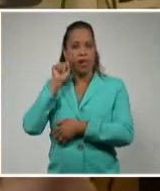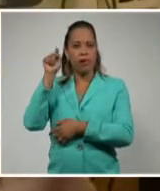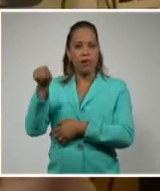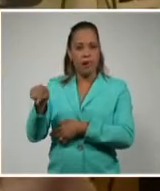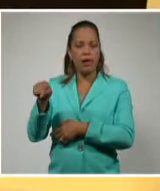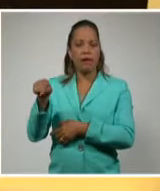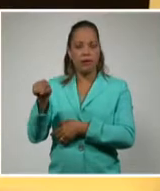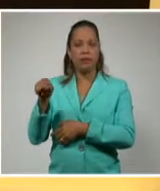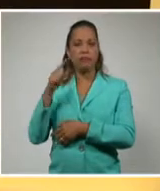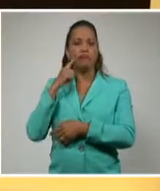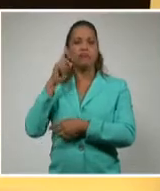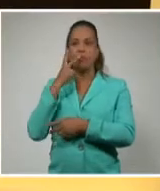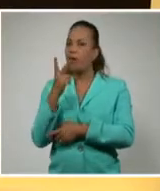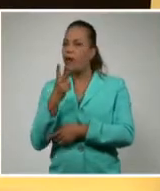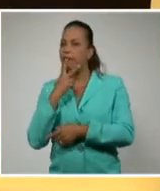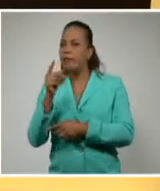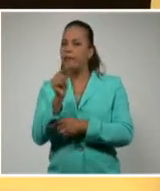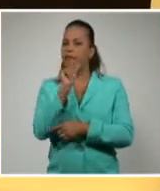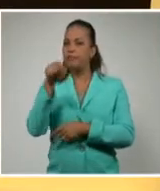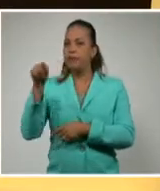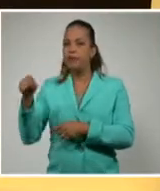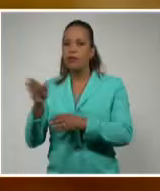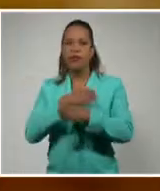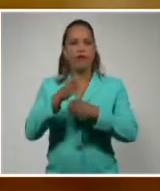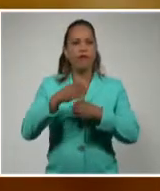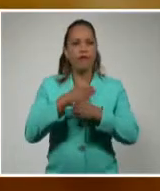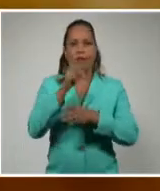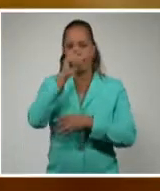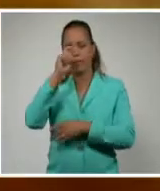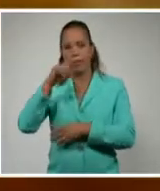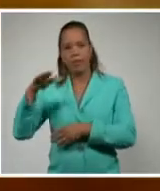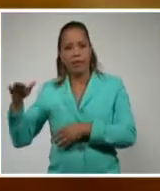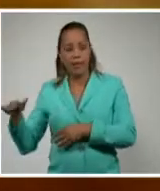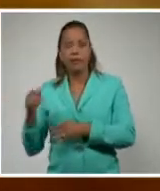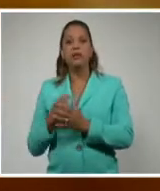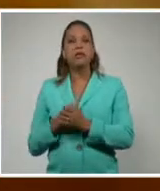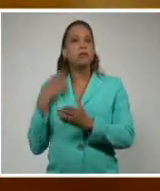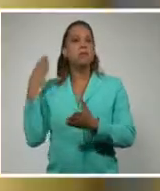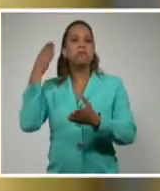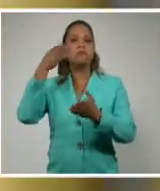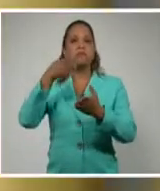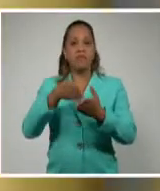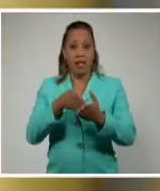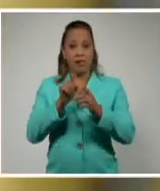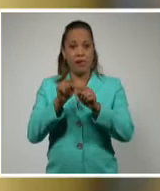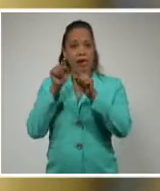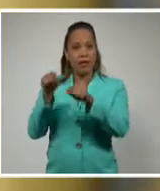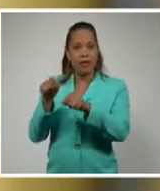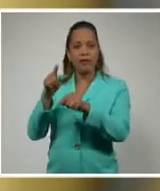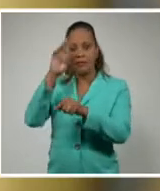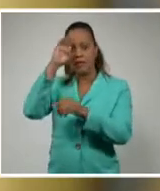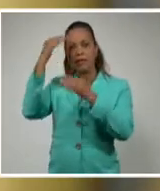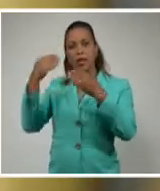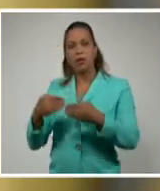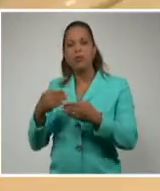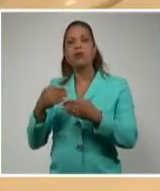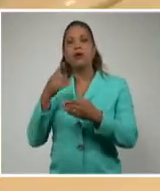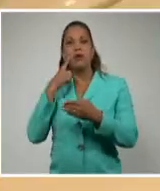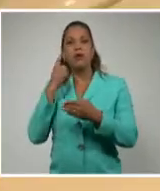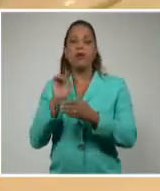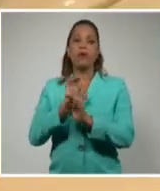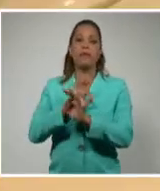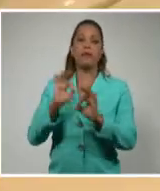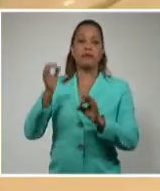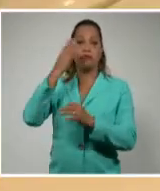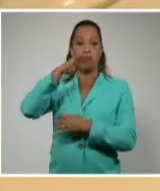República Bolivariana. Personas de todas las edades llegan a la institución sanitaria de referencia con gran prestigio